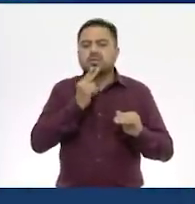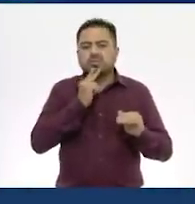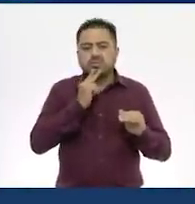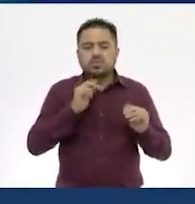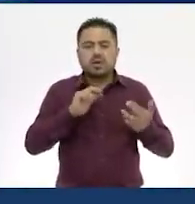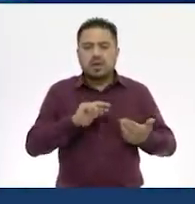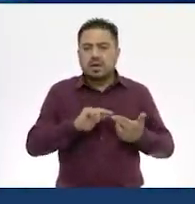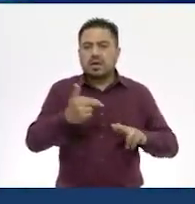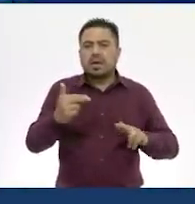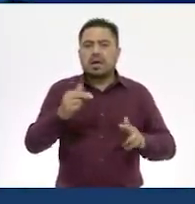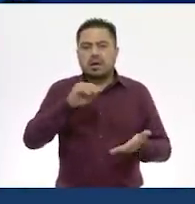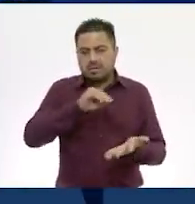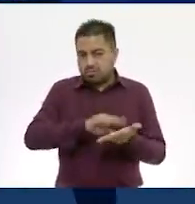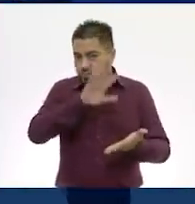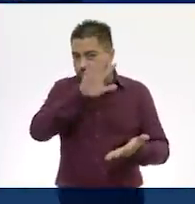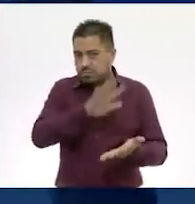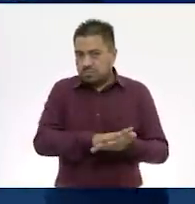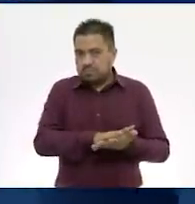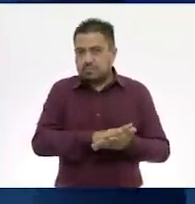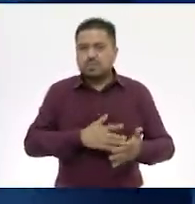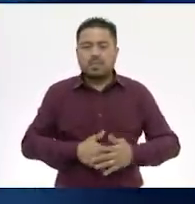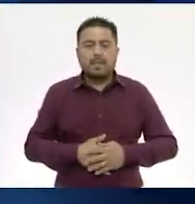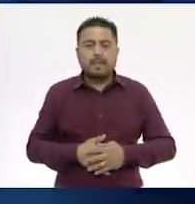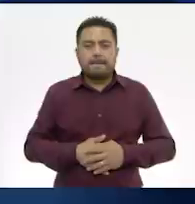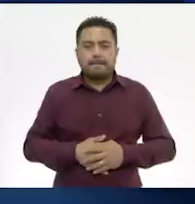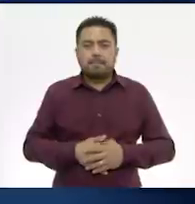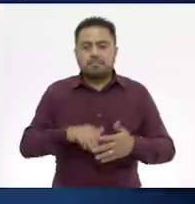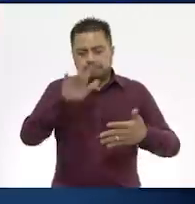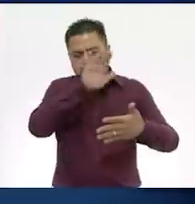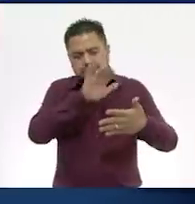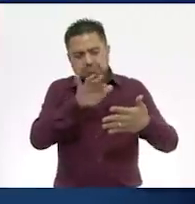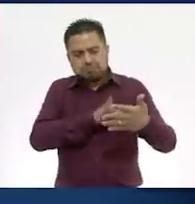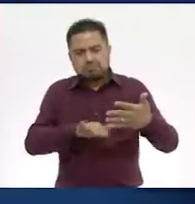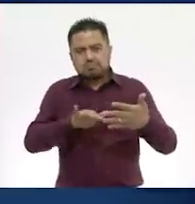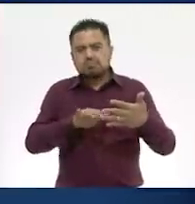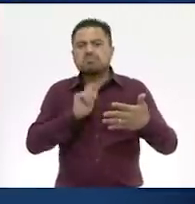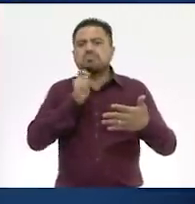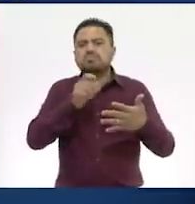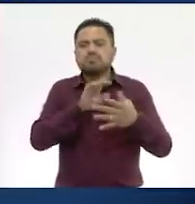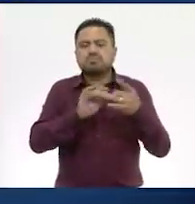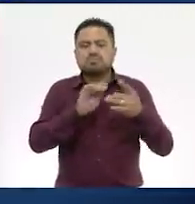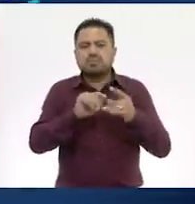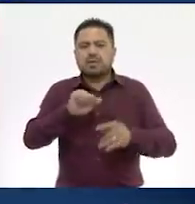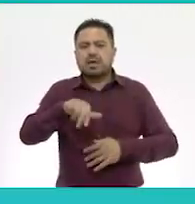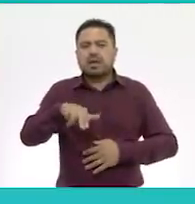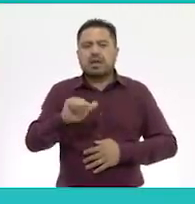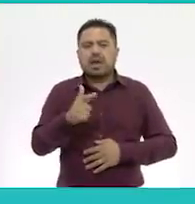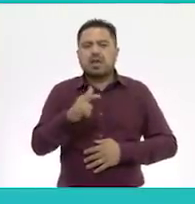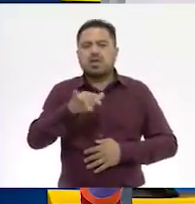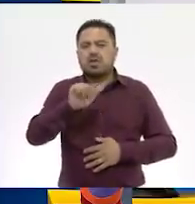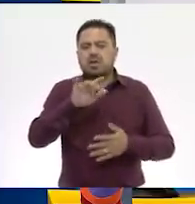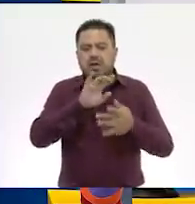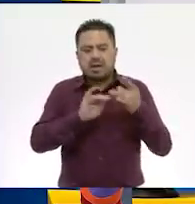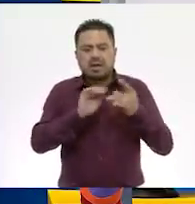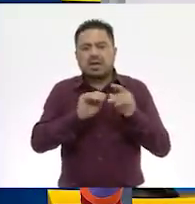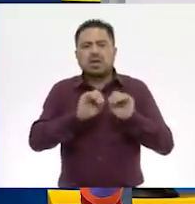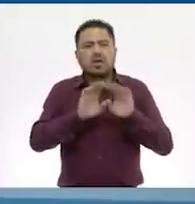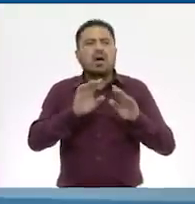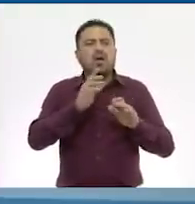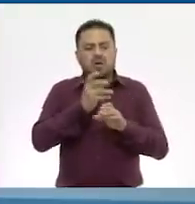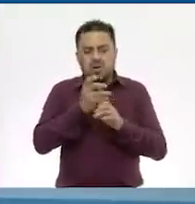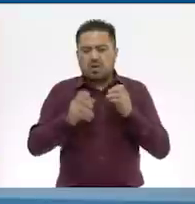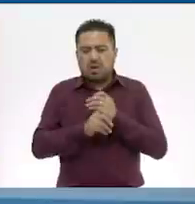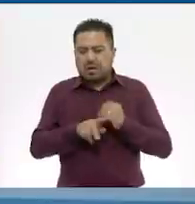o relaciones que establecen. En un texto literario se emplean analogías para describir sucesos o cosas que